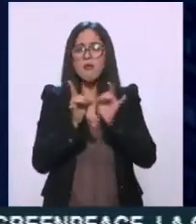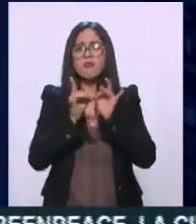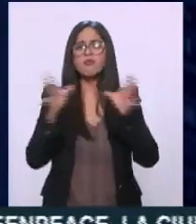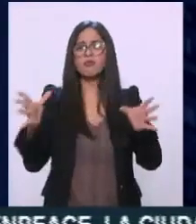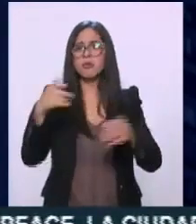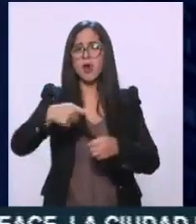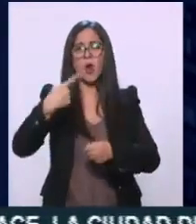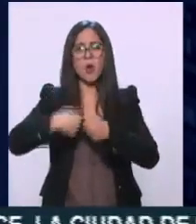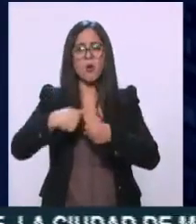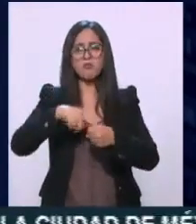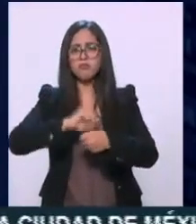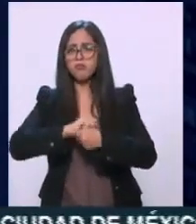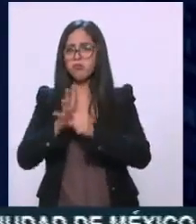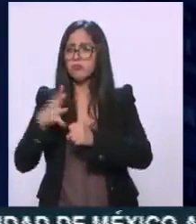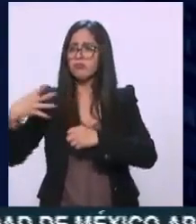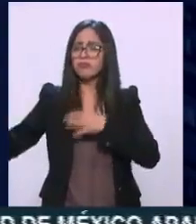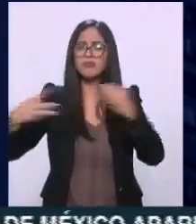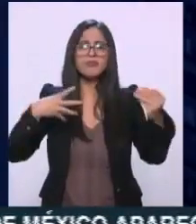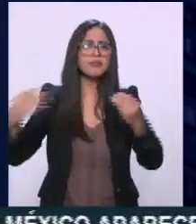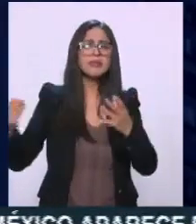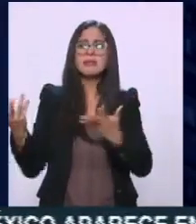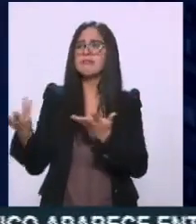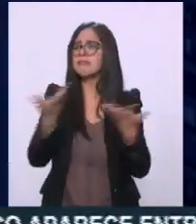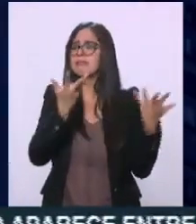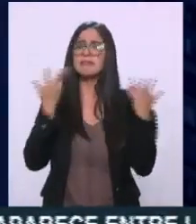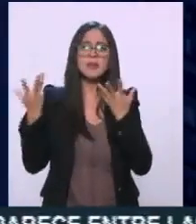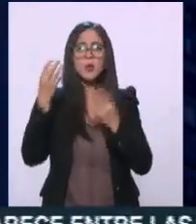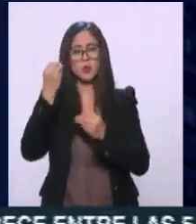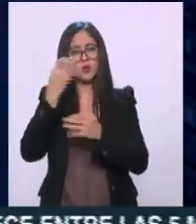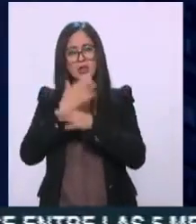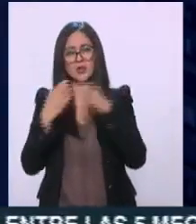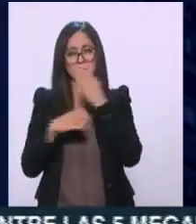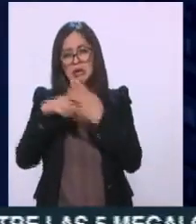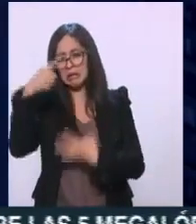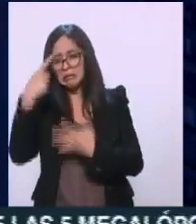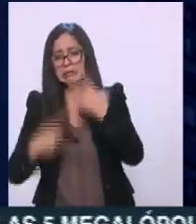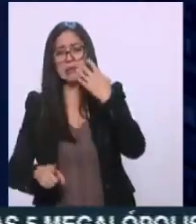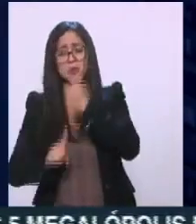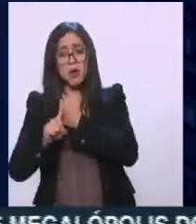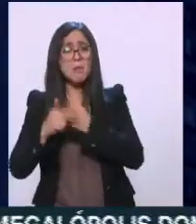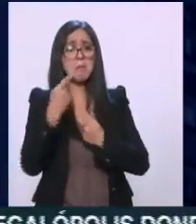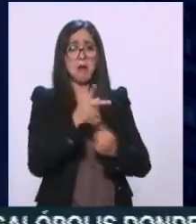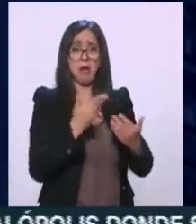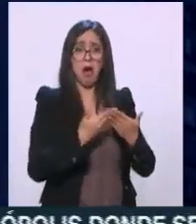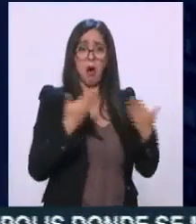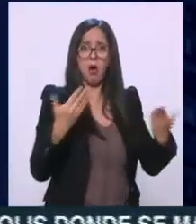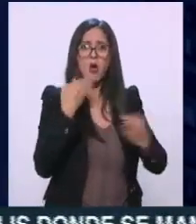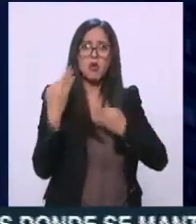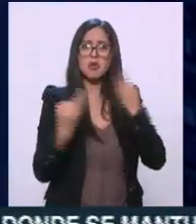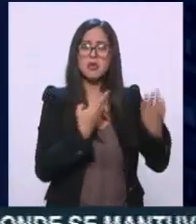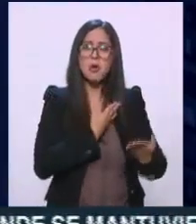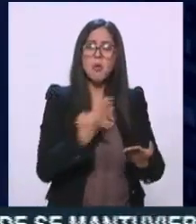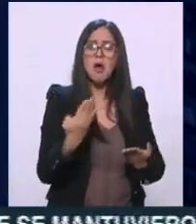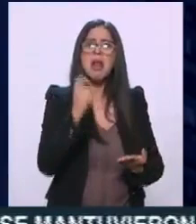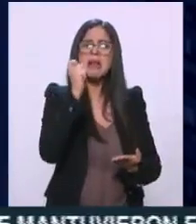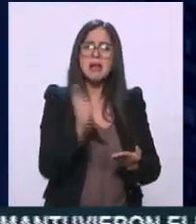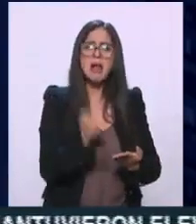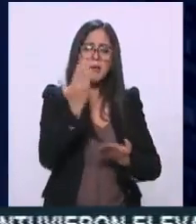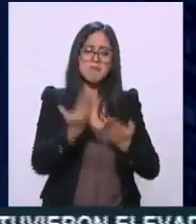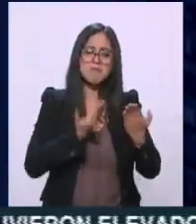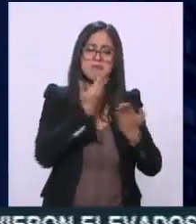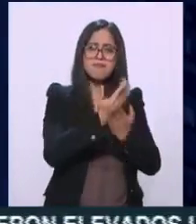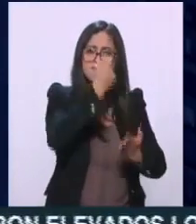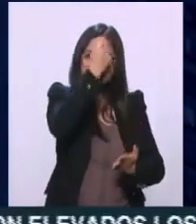pandemia del COVID-19. Y bueno, quiero decirte además que esta fue la primera iniciativa que yo presenté en esta